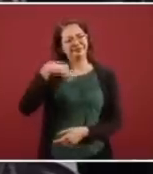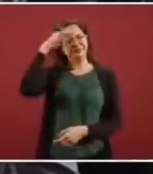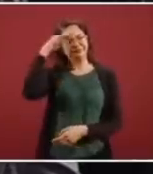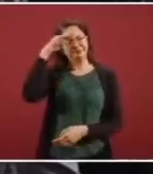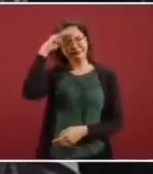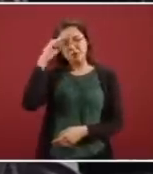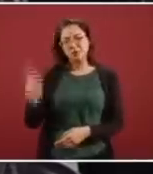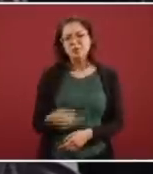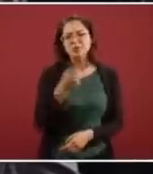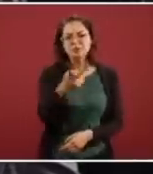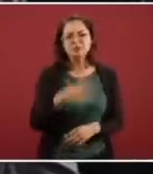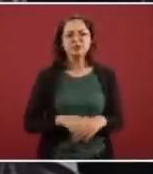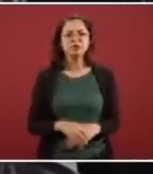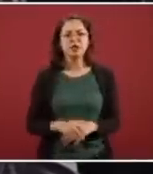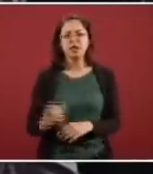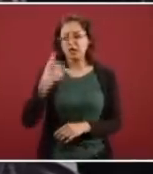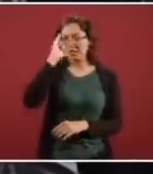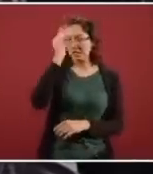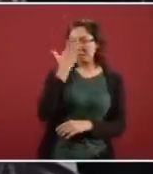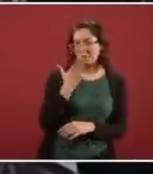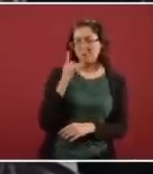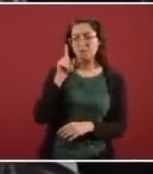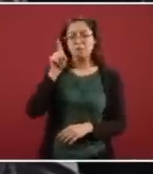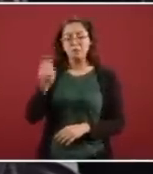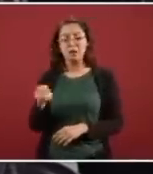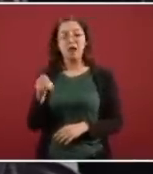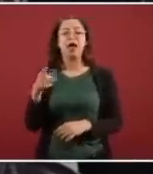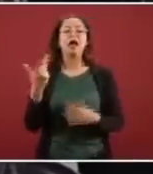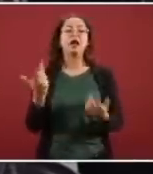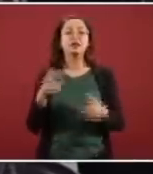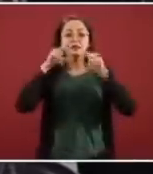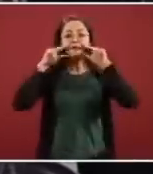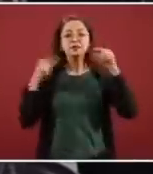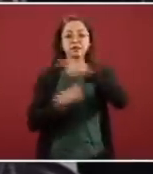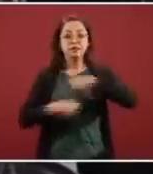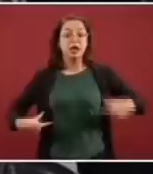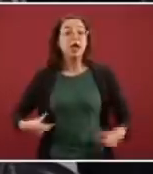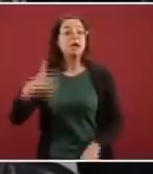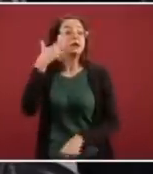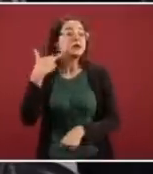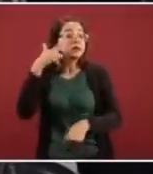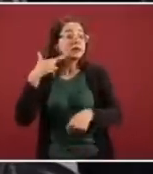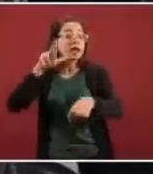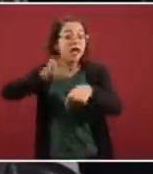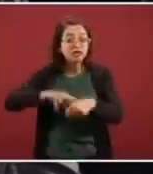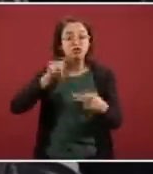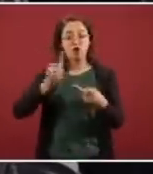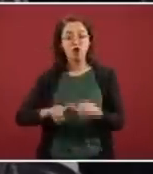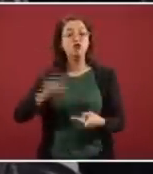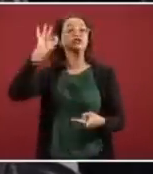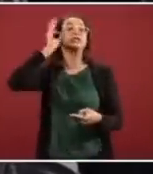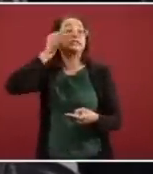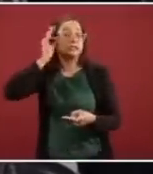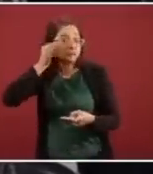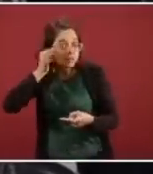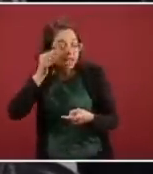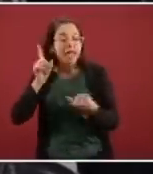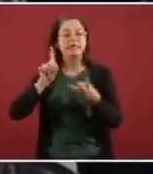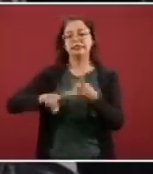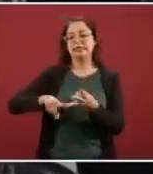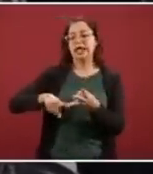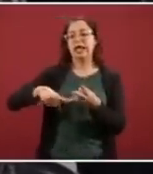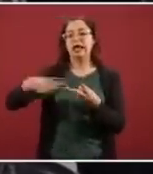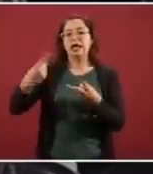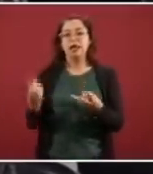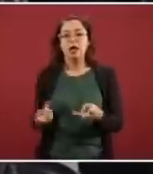usted, la imagen de Zapata como ratón, la imagen de Zapata como una trabajadora doméstica, la imagen de